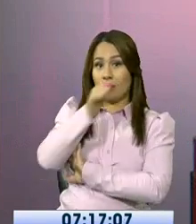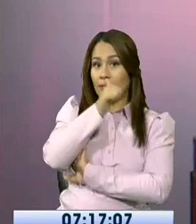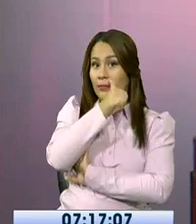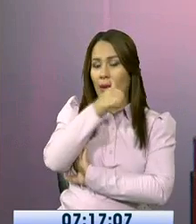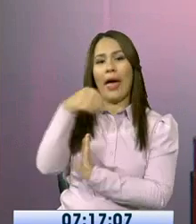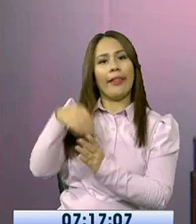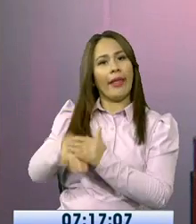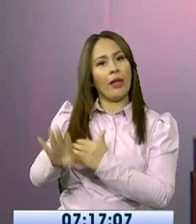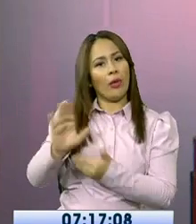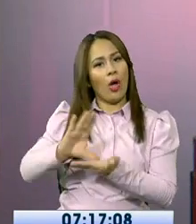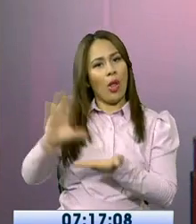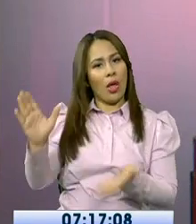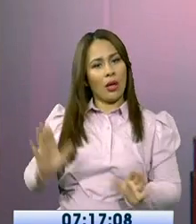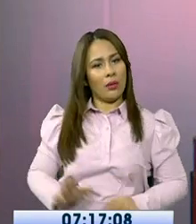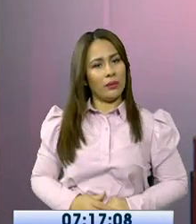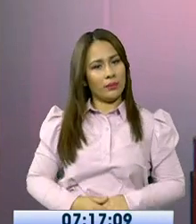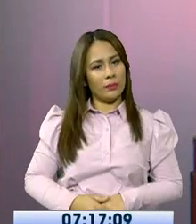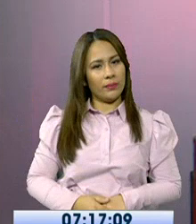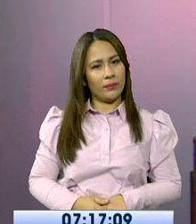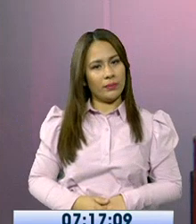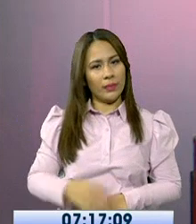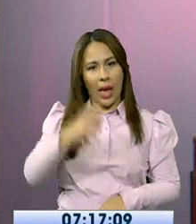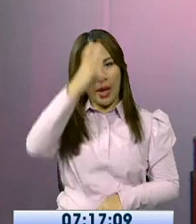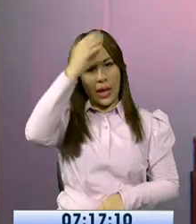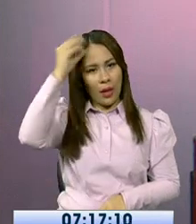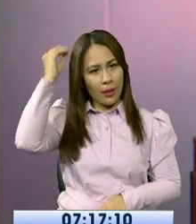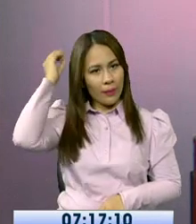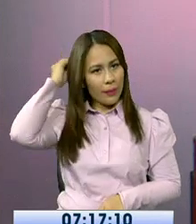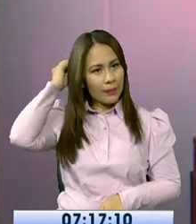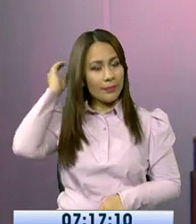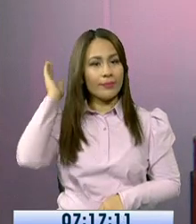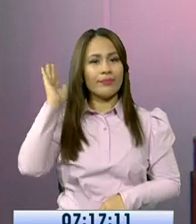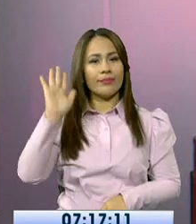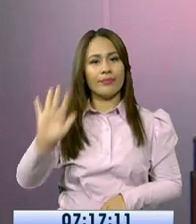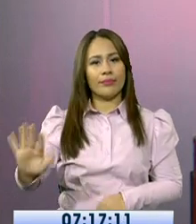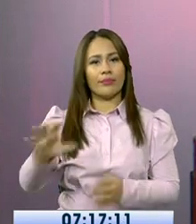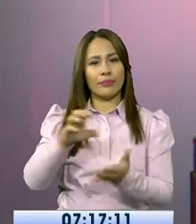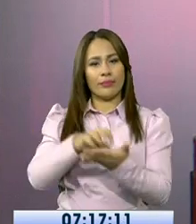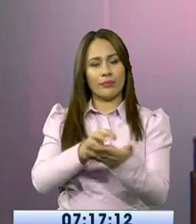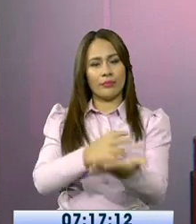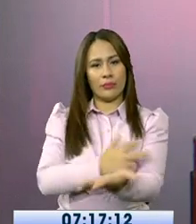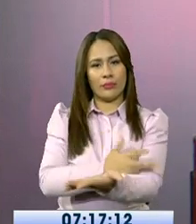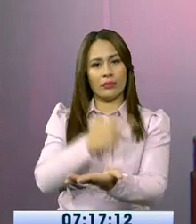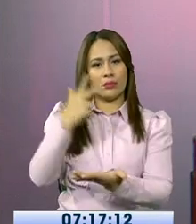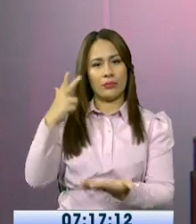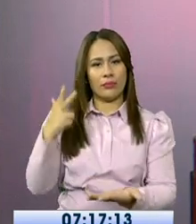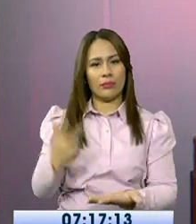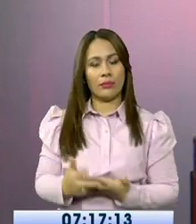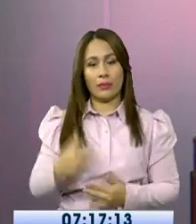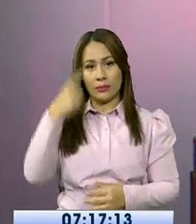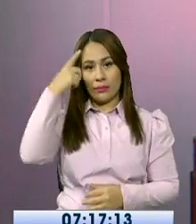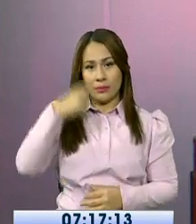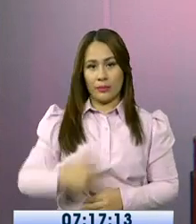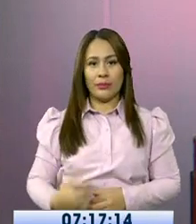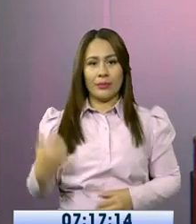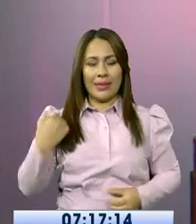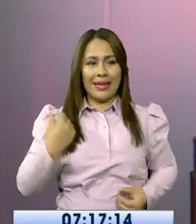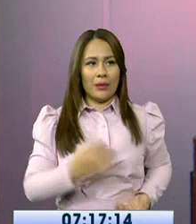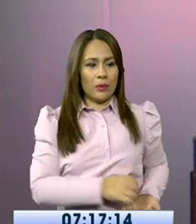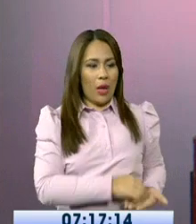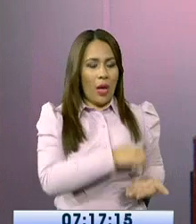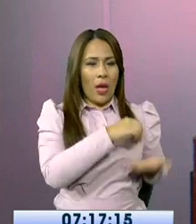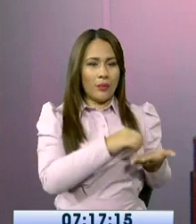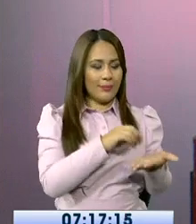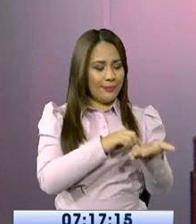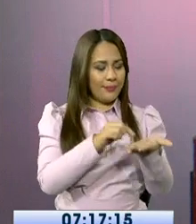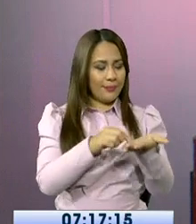dentro de los establecimientos educativos en Riobamba, capital de la provincia de Chimborazo. El detenido tenía en su poder balanzas